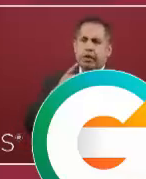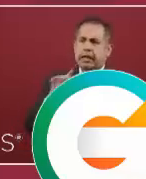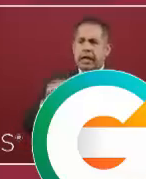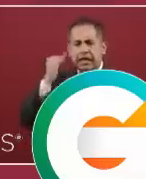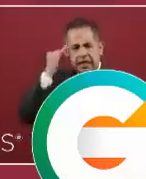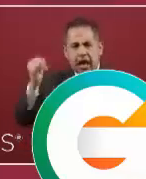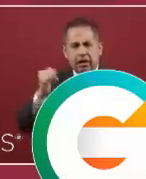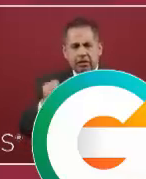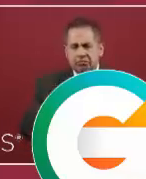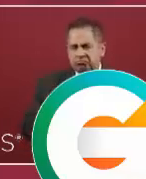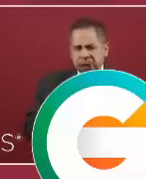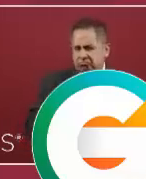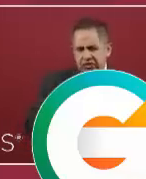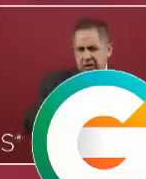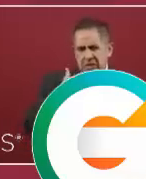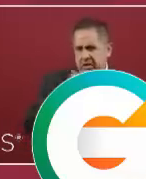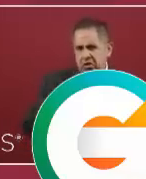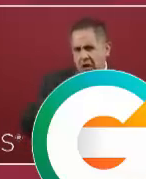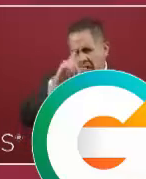dio resultados.